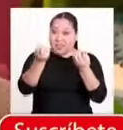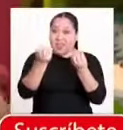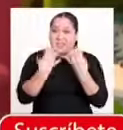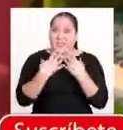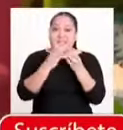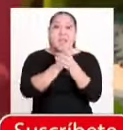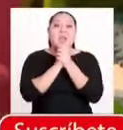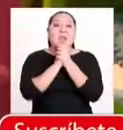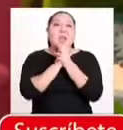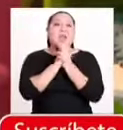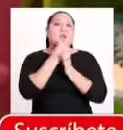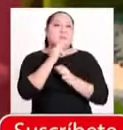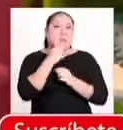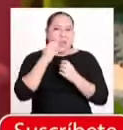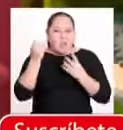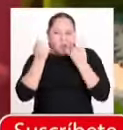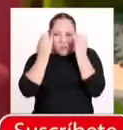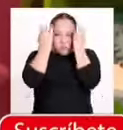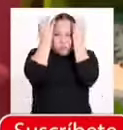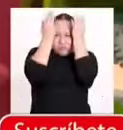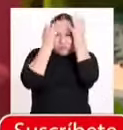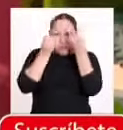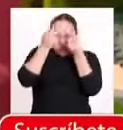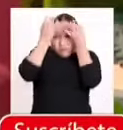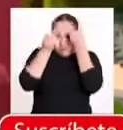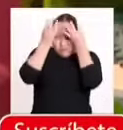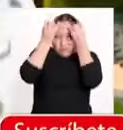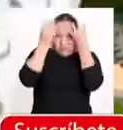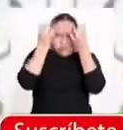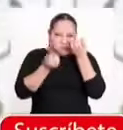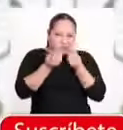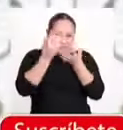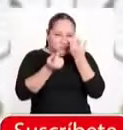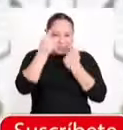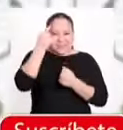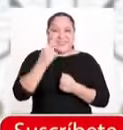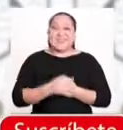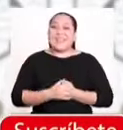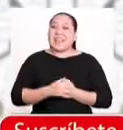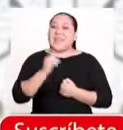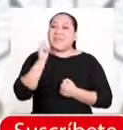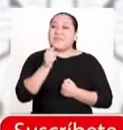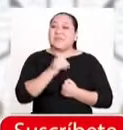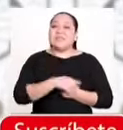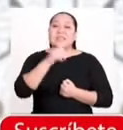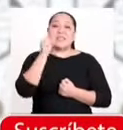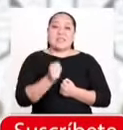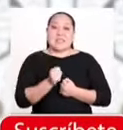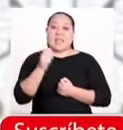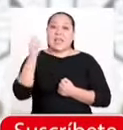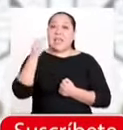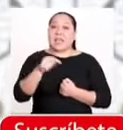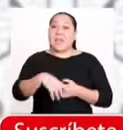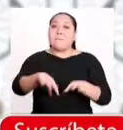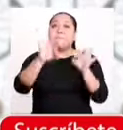dice nuestra amiga que tiene fuego en la cabeza. ¡Mmm! Pero claro, son residuos